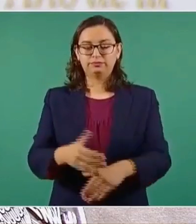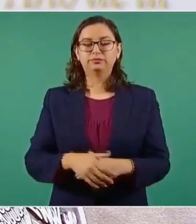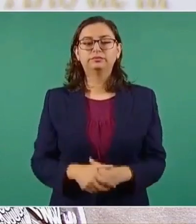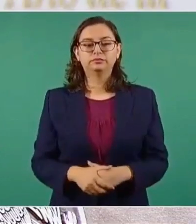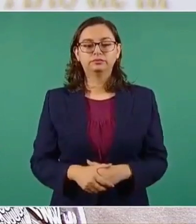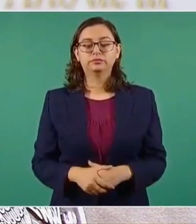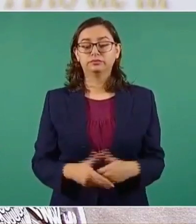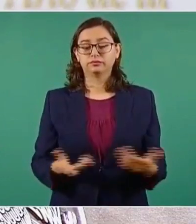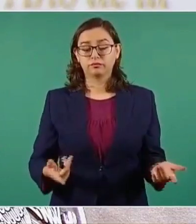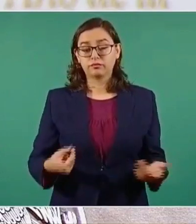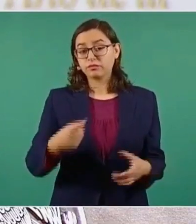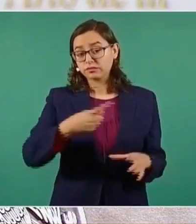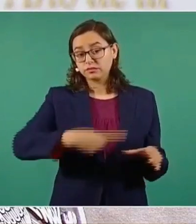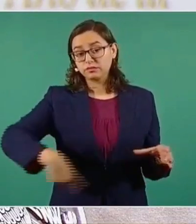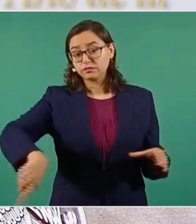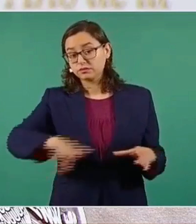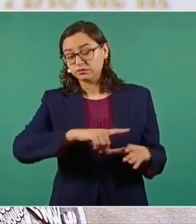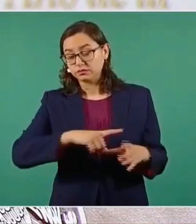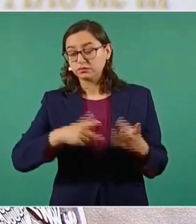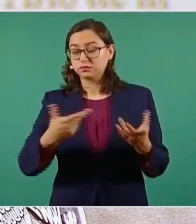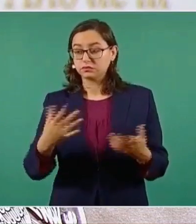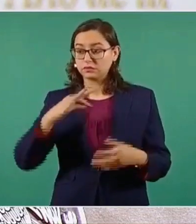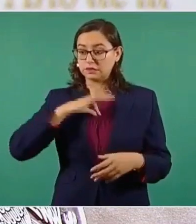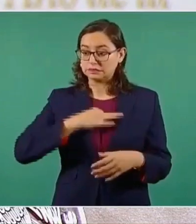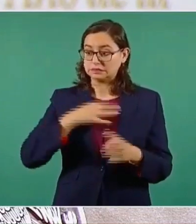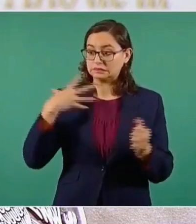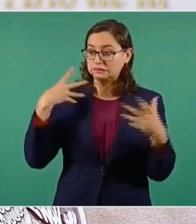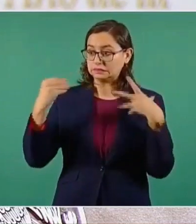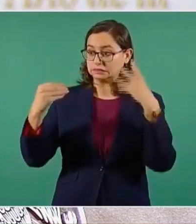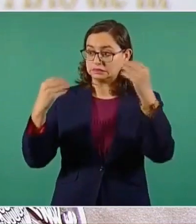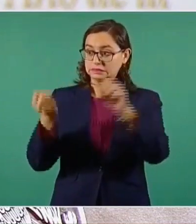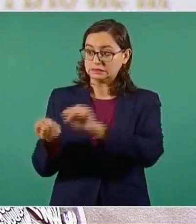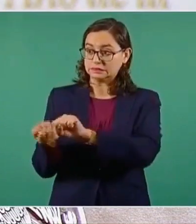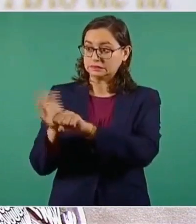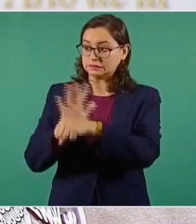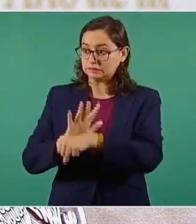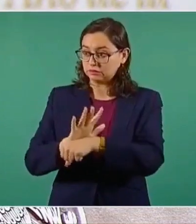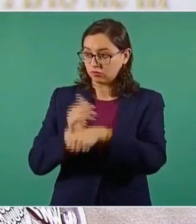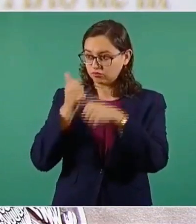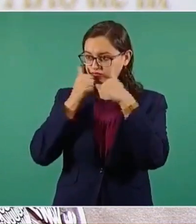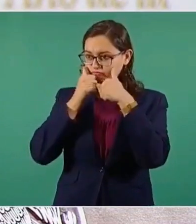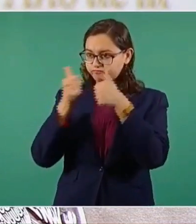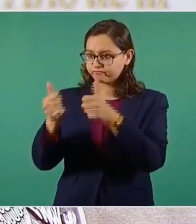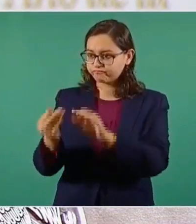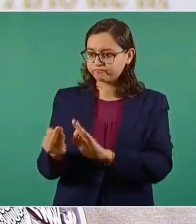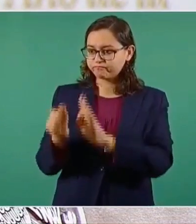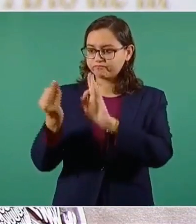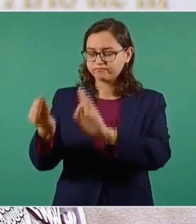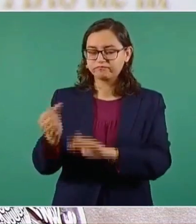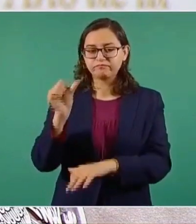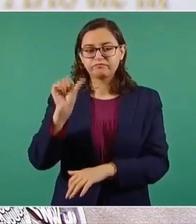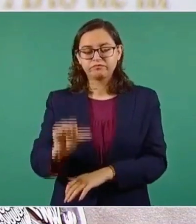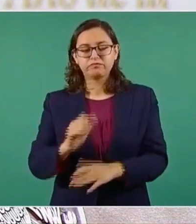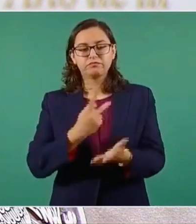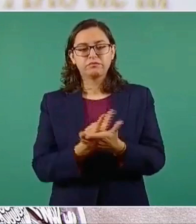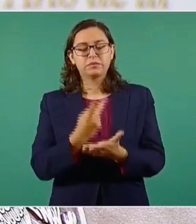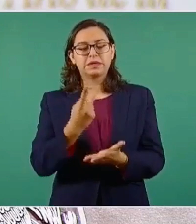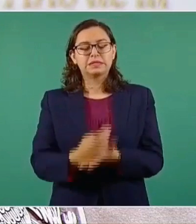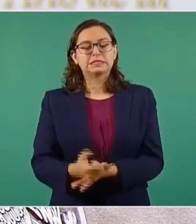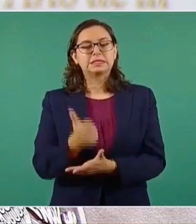pandemia COVID-19. Con esto iniciará el proceso de entrega de